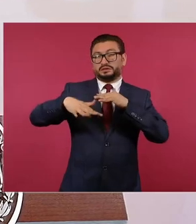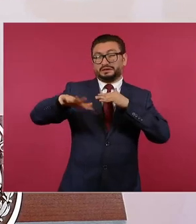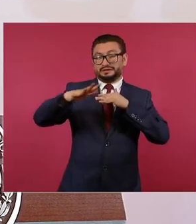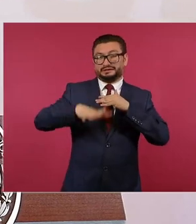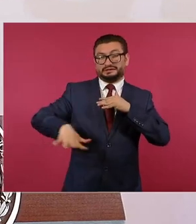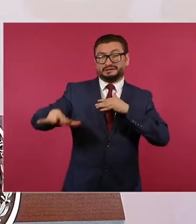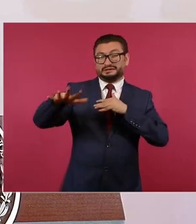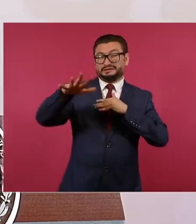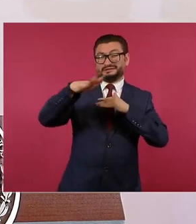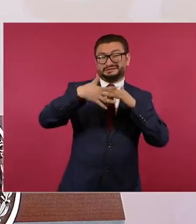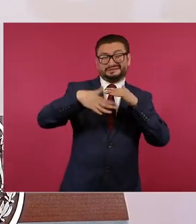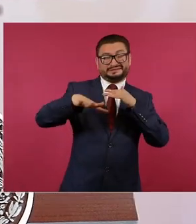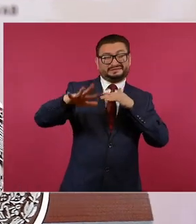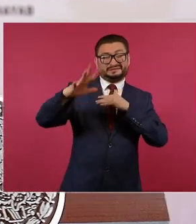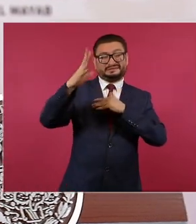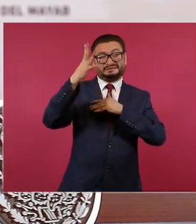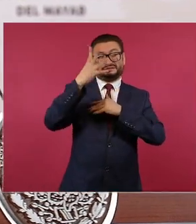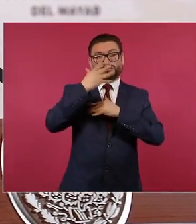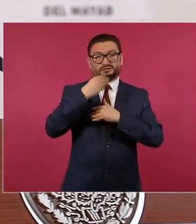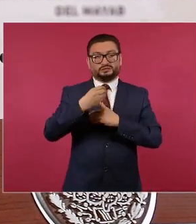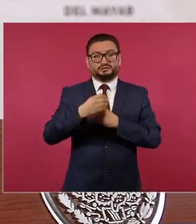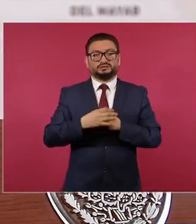unas playas